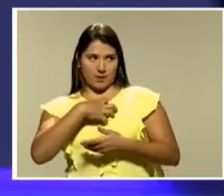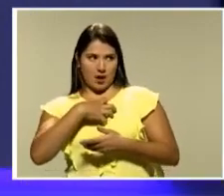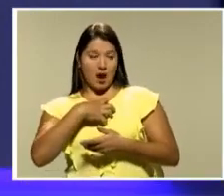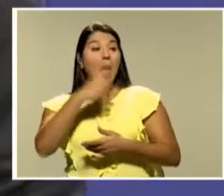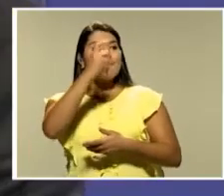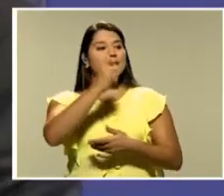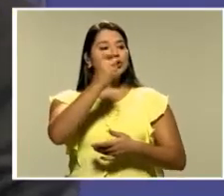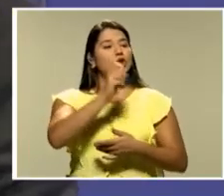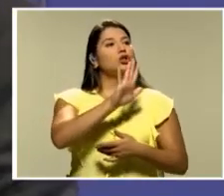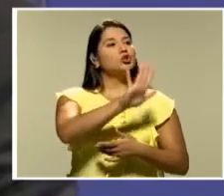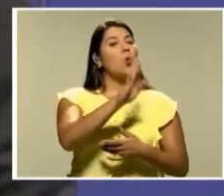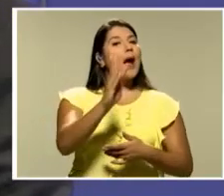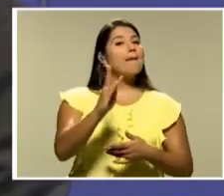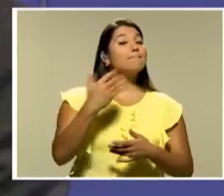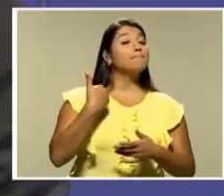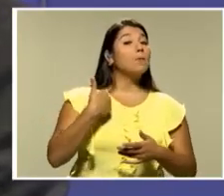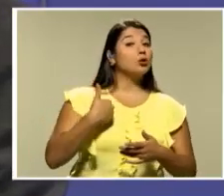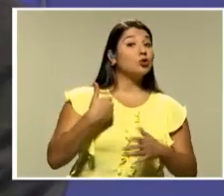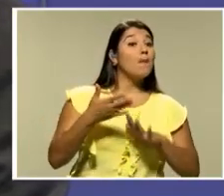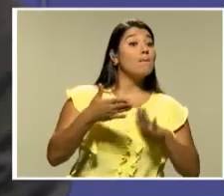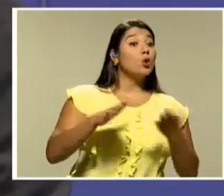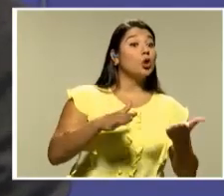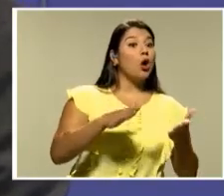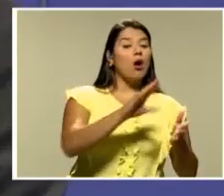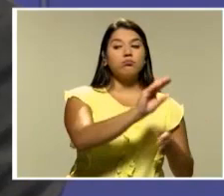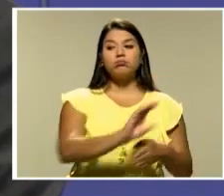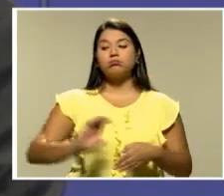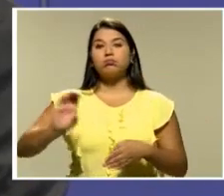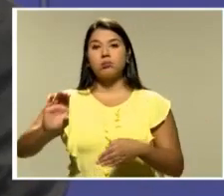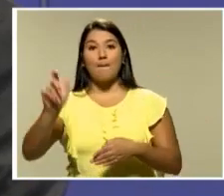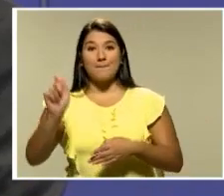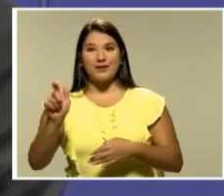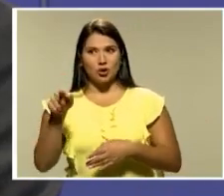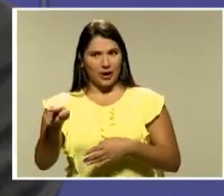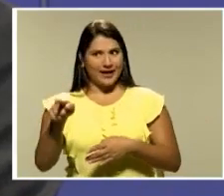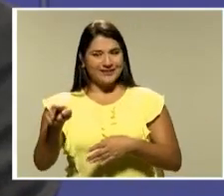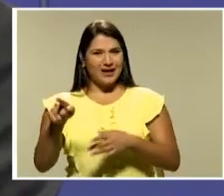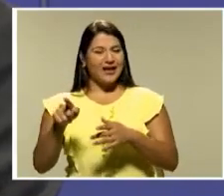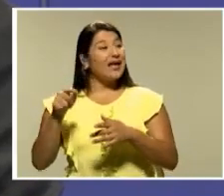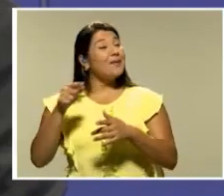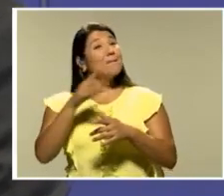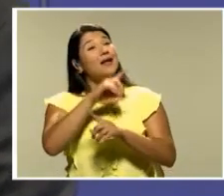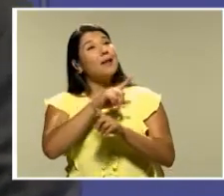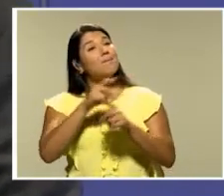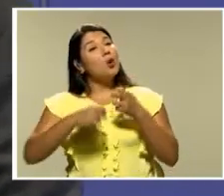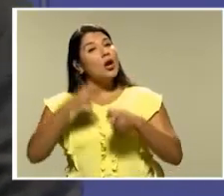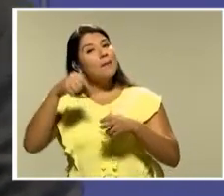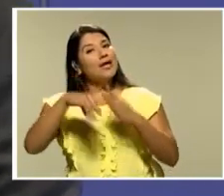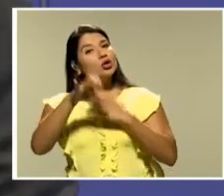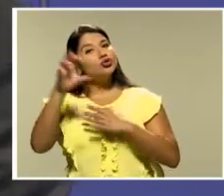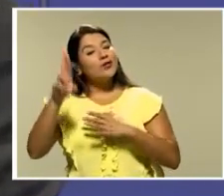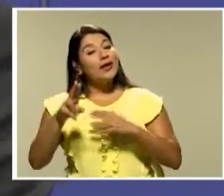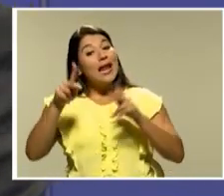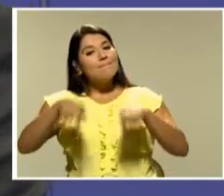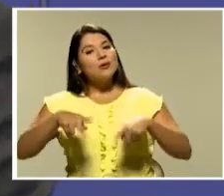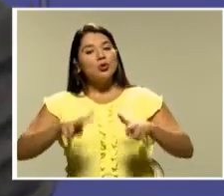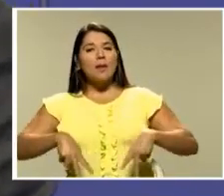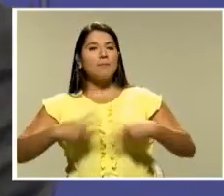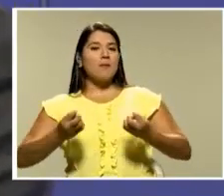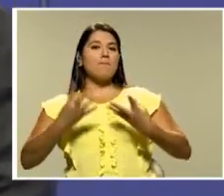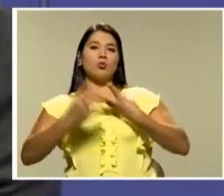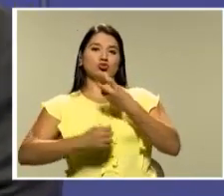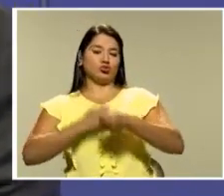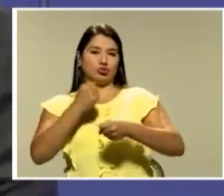Pero entonces es un tema de que somos una población en extremo longeva. Y entonces regímenes que